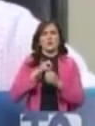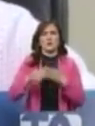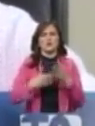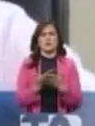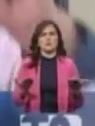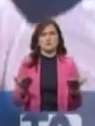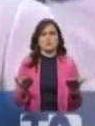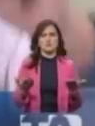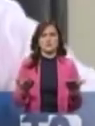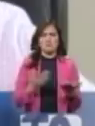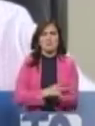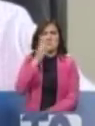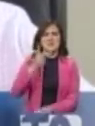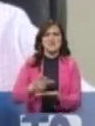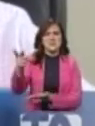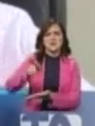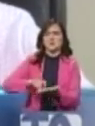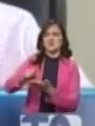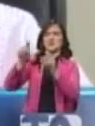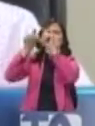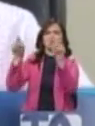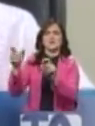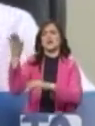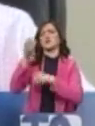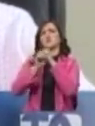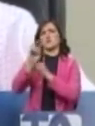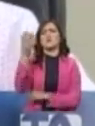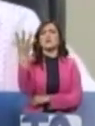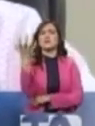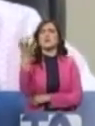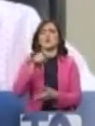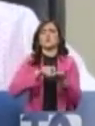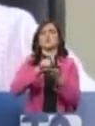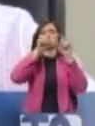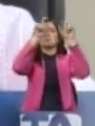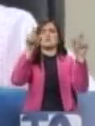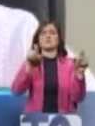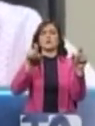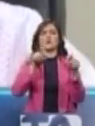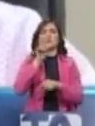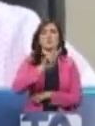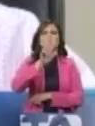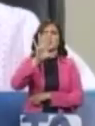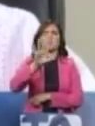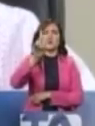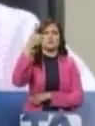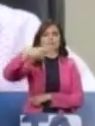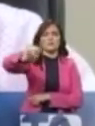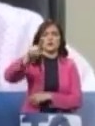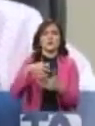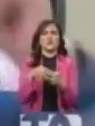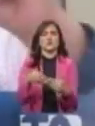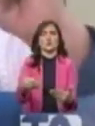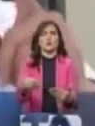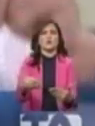esto es que Pichincha contrató a mediados del año 2015 un contrato de